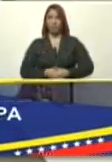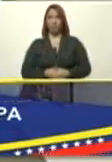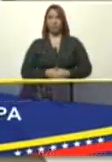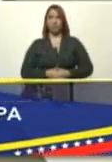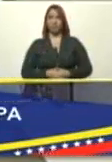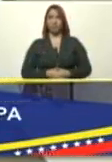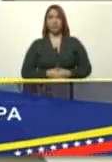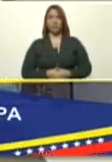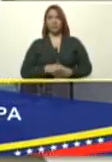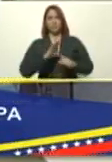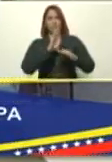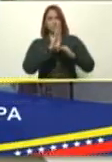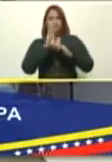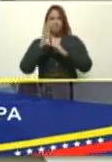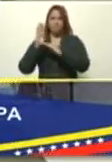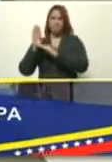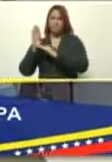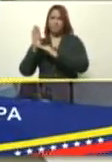cuidada.